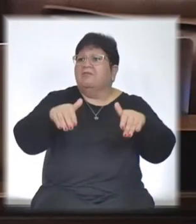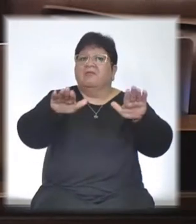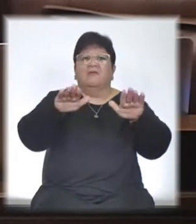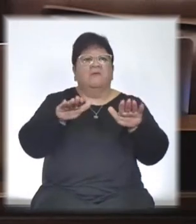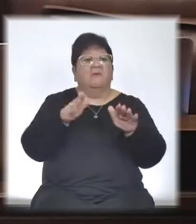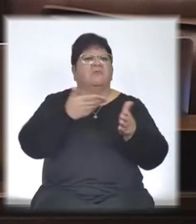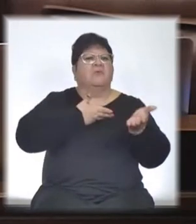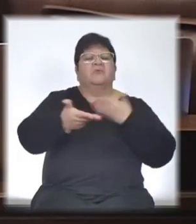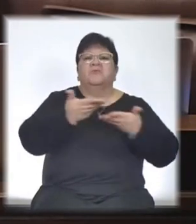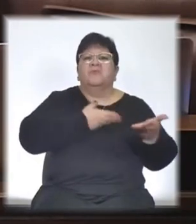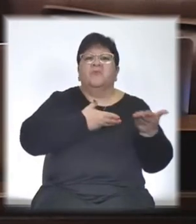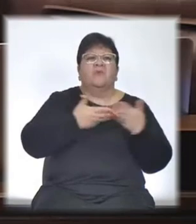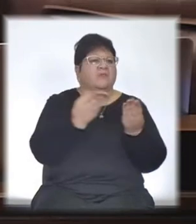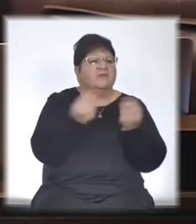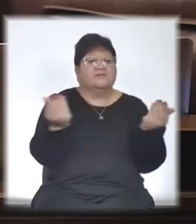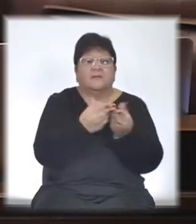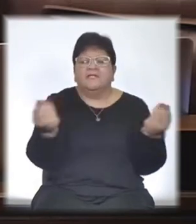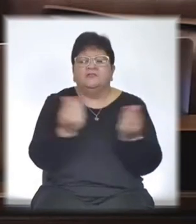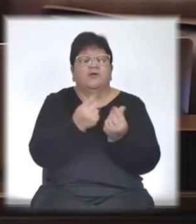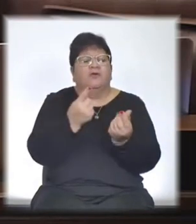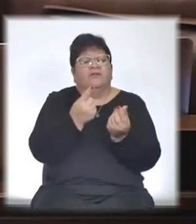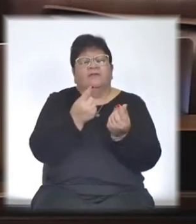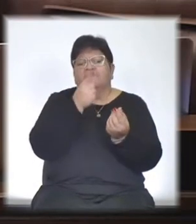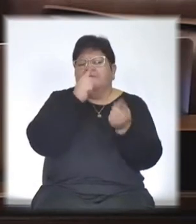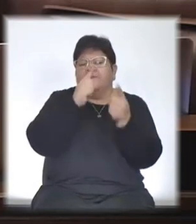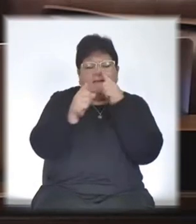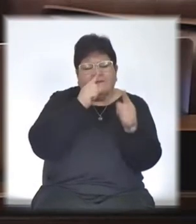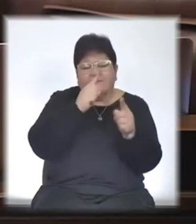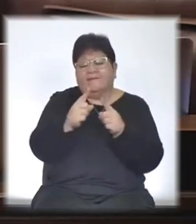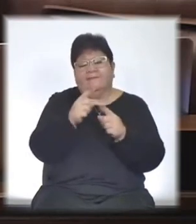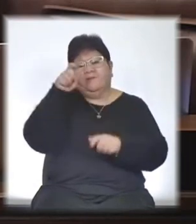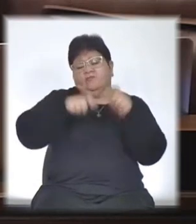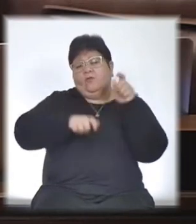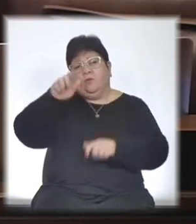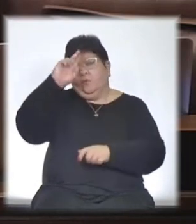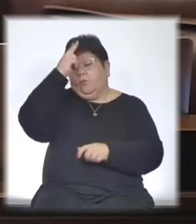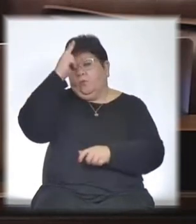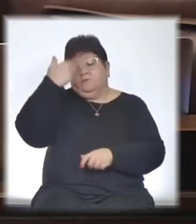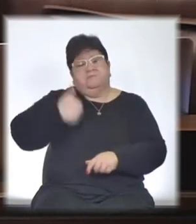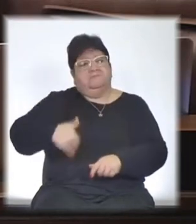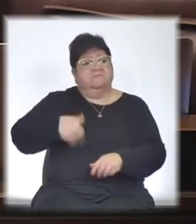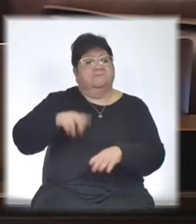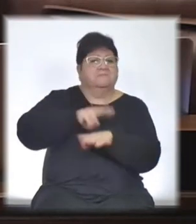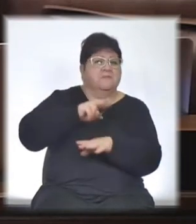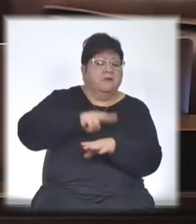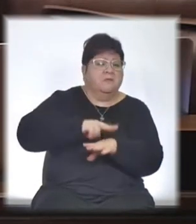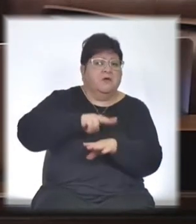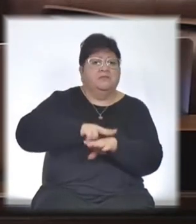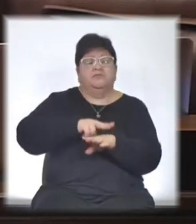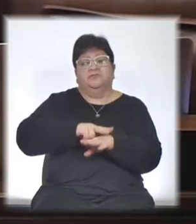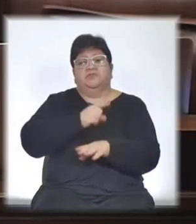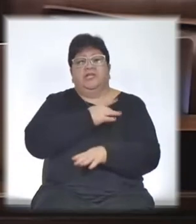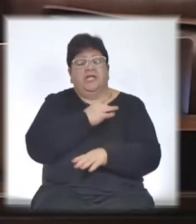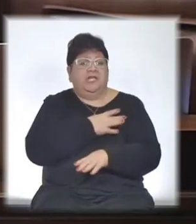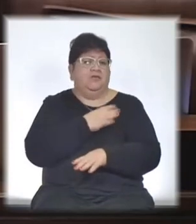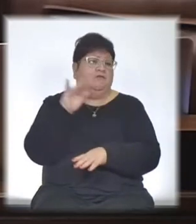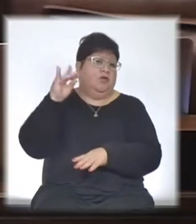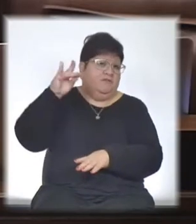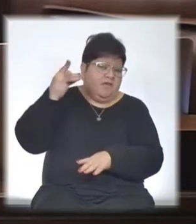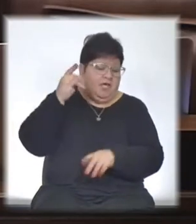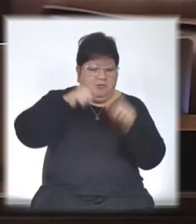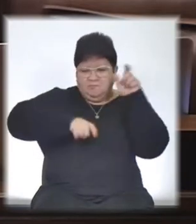desaparición de miles de uruguayos y, obvio, de argentinos, paraguayos, chilenos, bolivianos y tantos